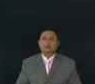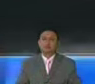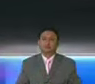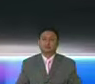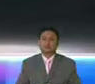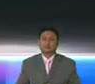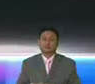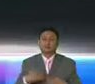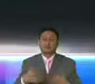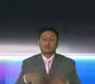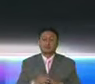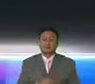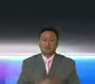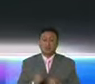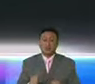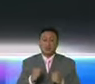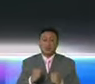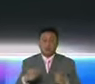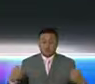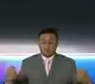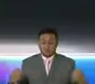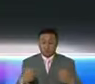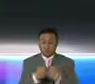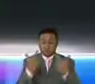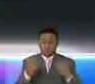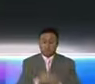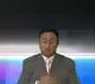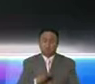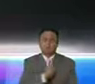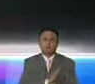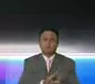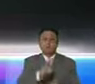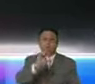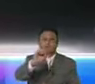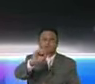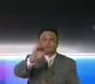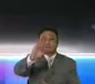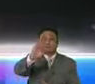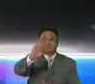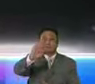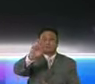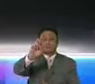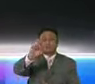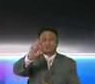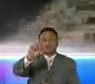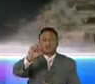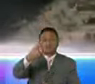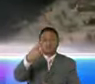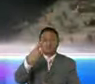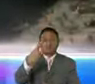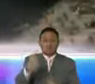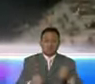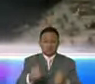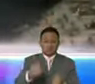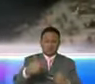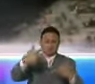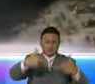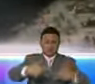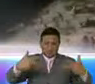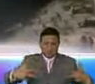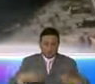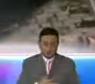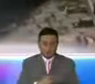Un aparatoso accidente de tránsito se registró en el barrio obrero de Puyo, entre dos automóviles Chevrolet Aveo que colisionaron en